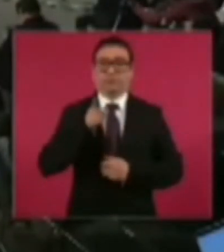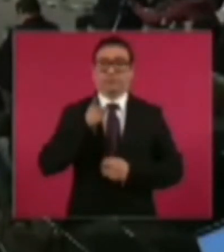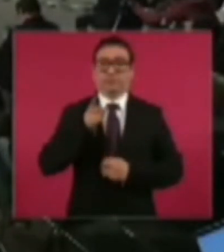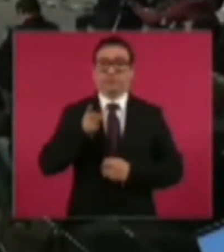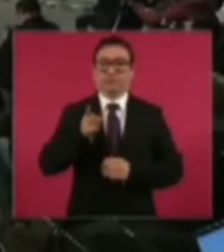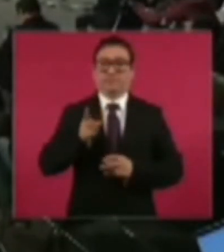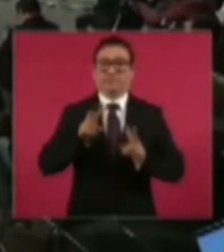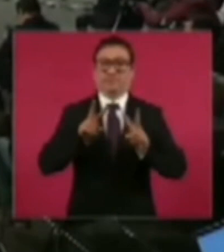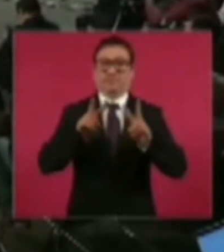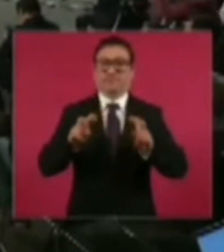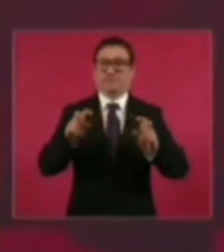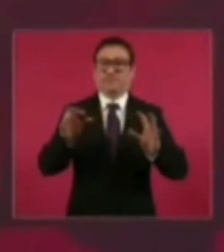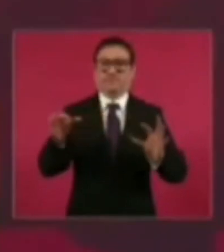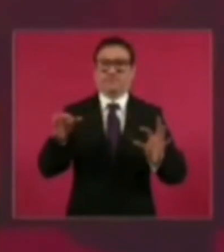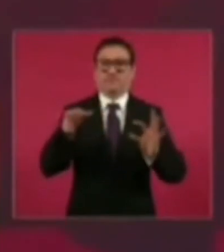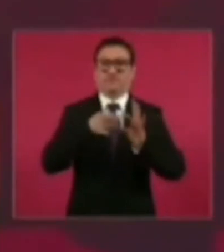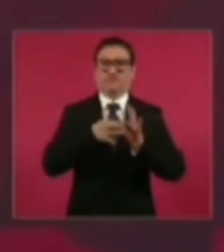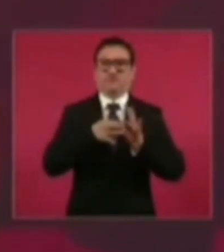con